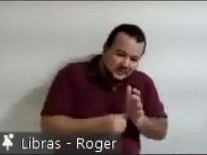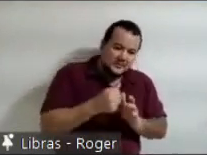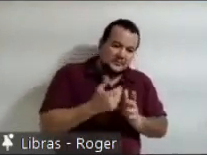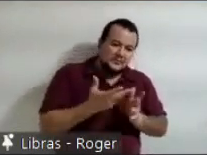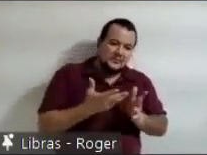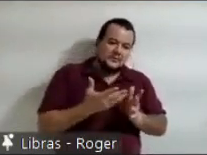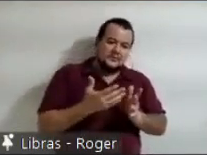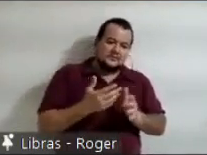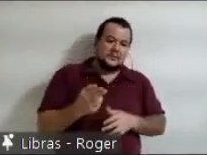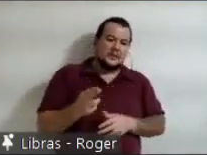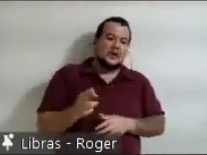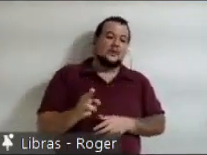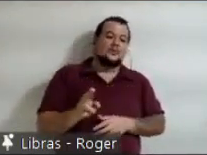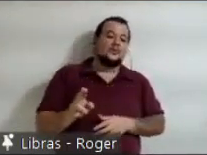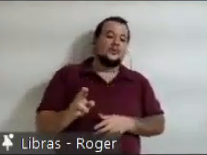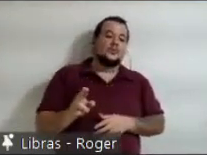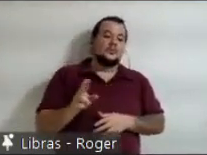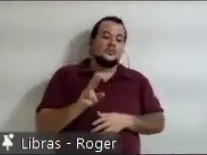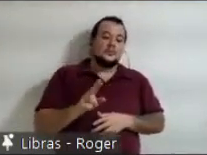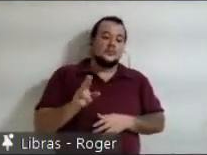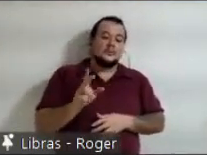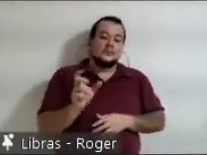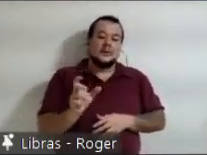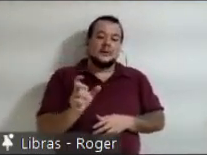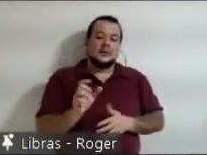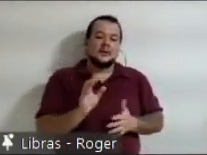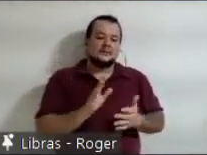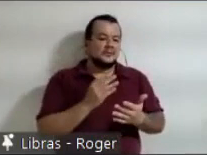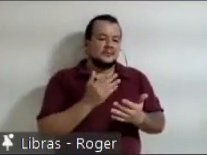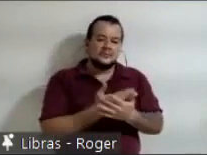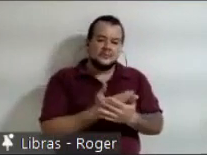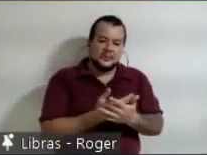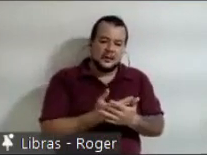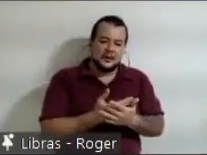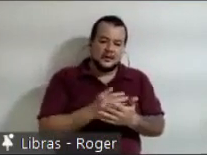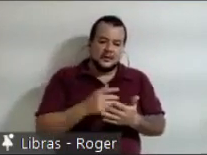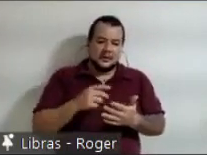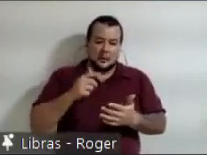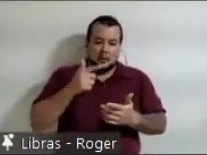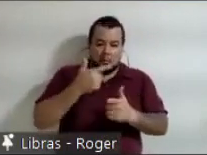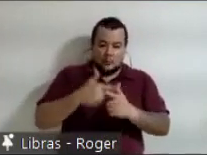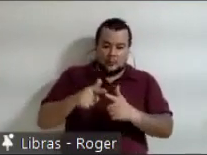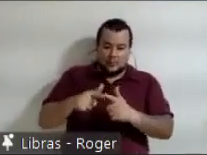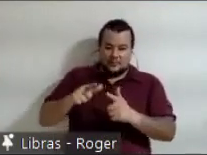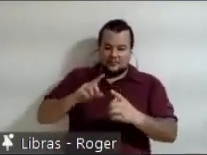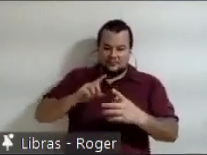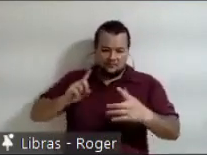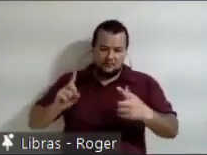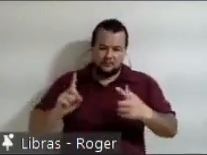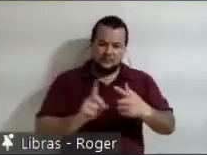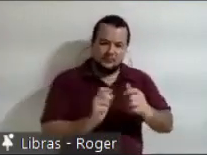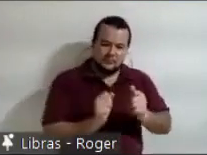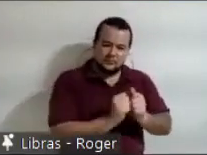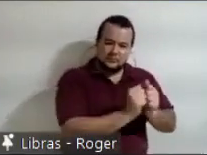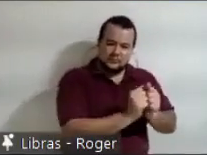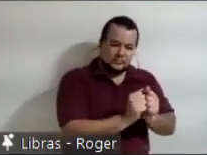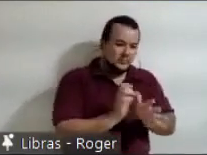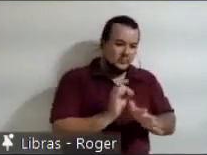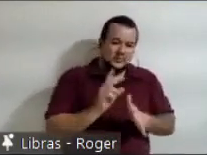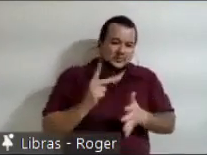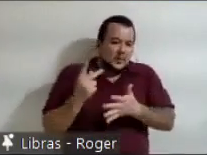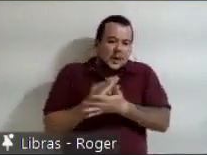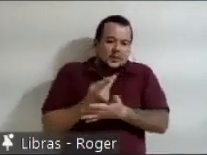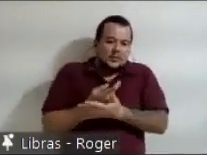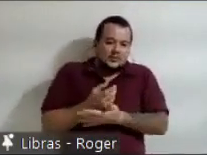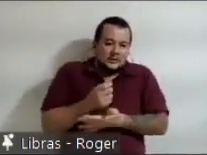con un problema y eso solo funciona cuando me enfrento a lo desconocido cuando yo interactúo con lo